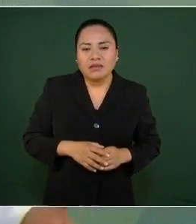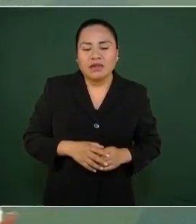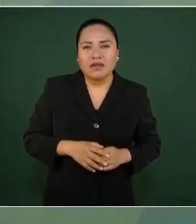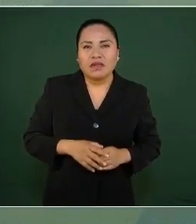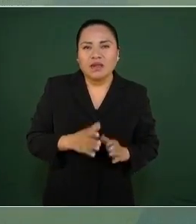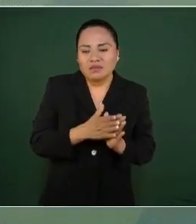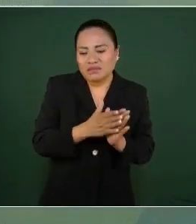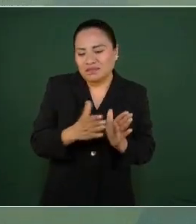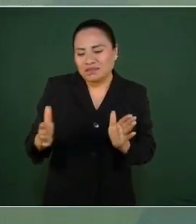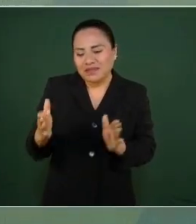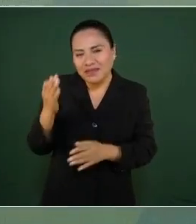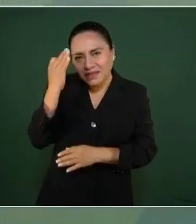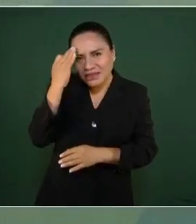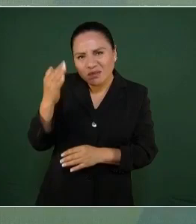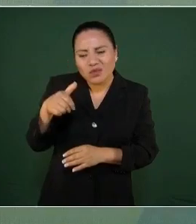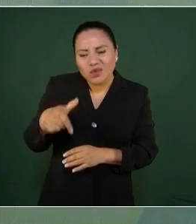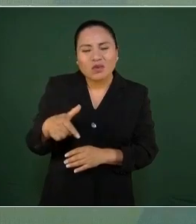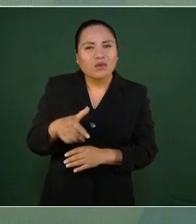política electoral,